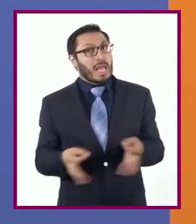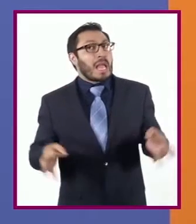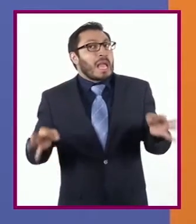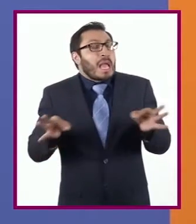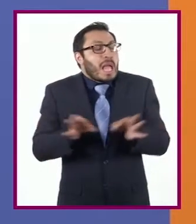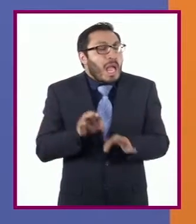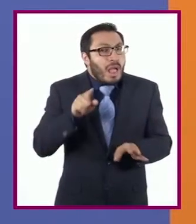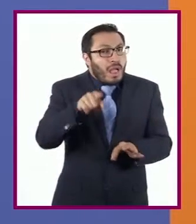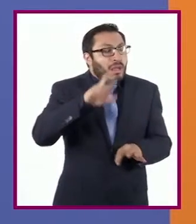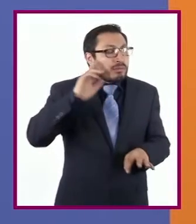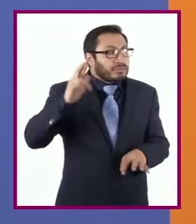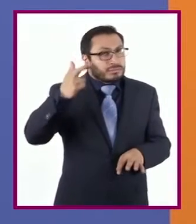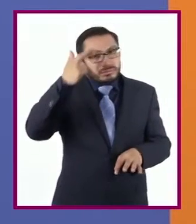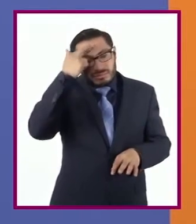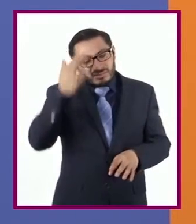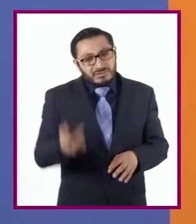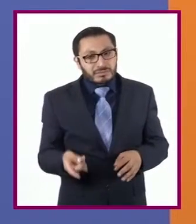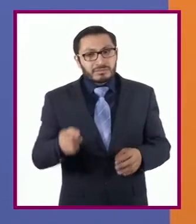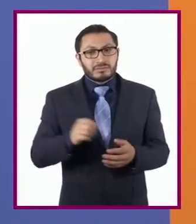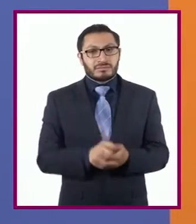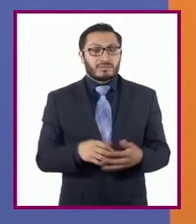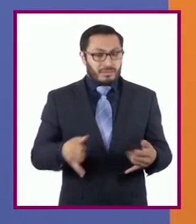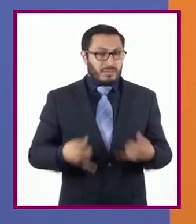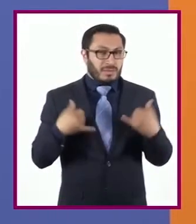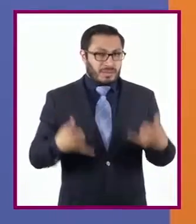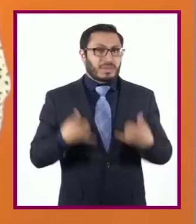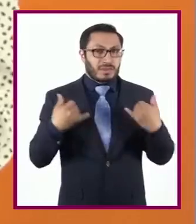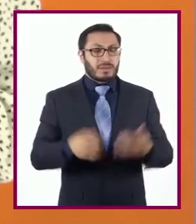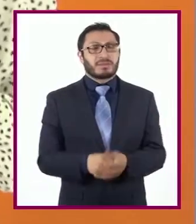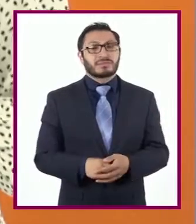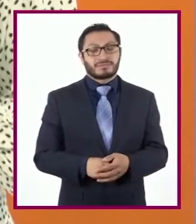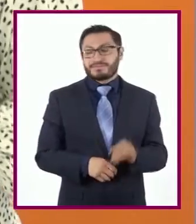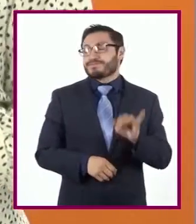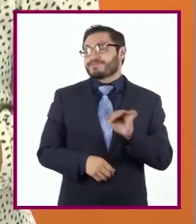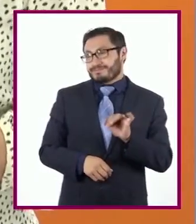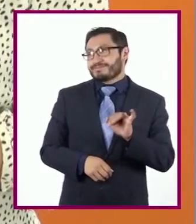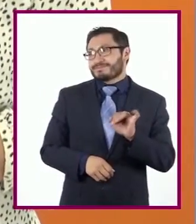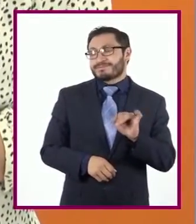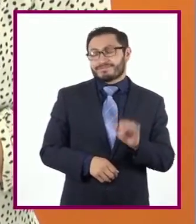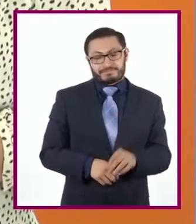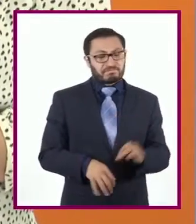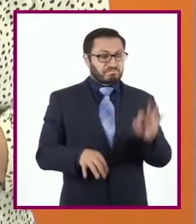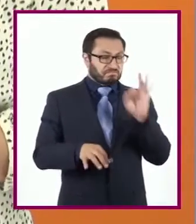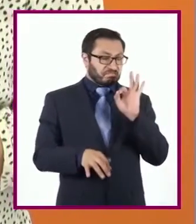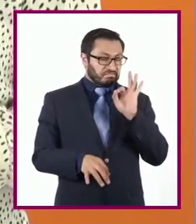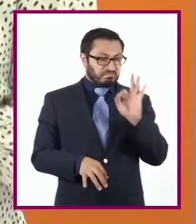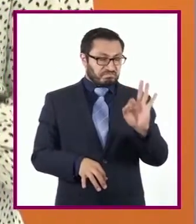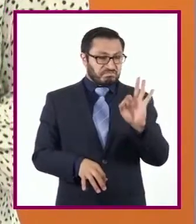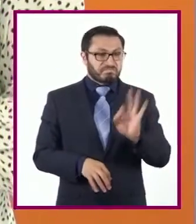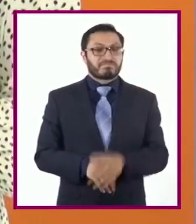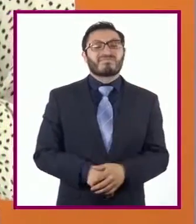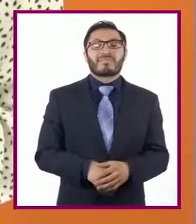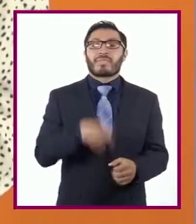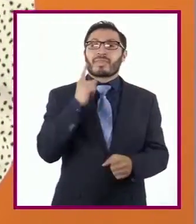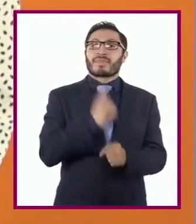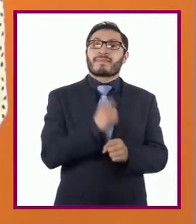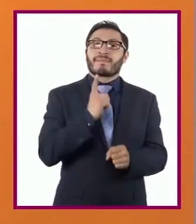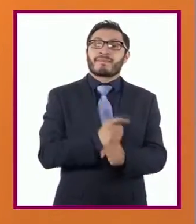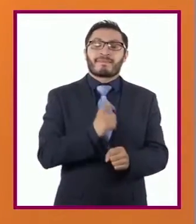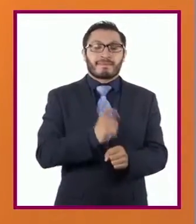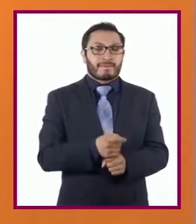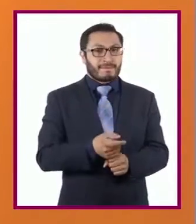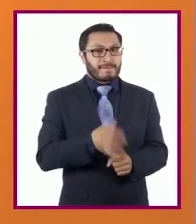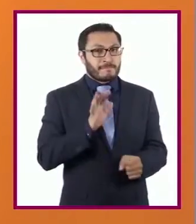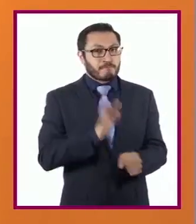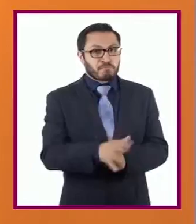en sí mismo una o un adolescente? Sí, Mónica, definitivamente primero hay que ver cuáles son